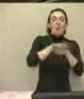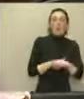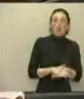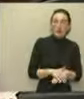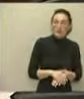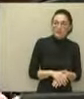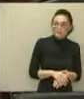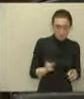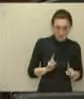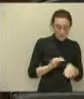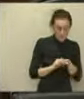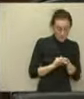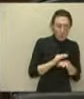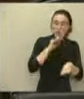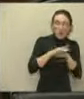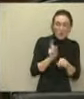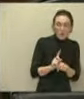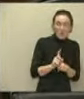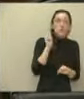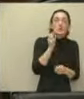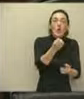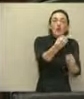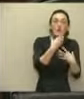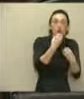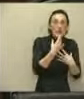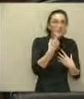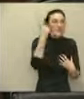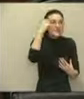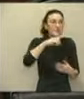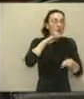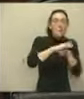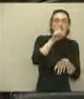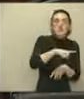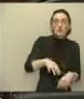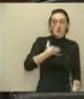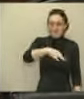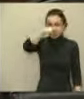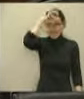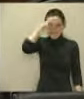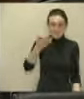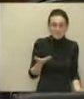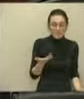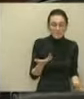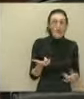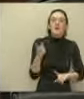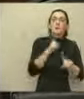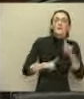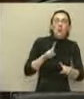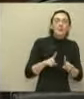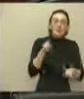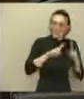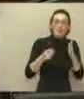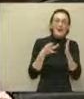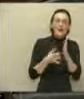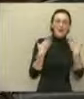cumpliríamos, sencillamente no tendríamos la información para saber si se cumple o no. Tenemos un problema y tenemos un problema con la calidad